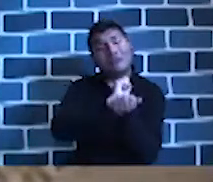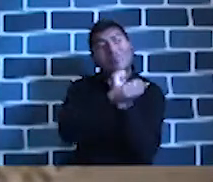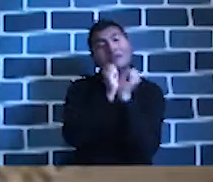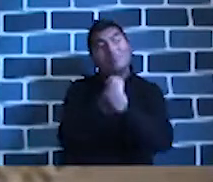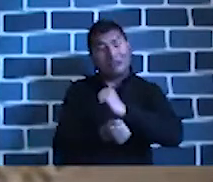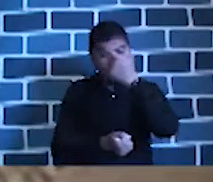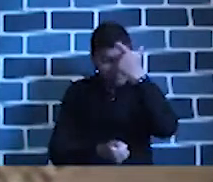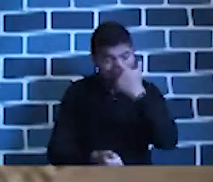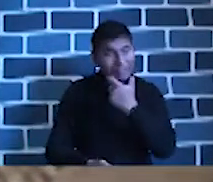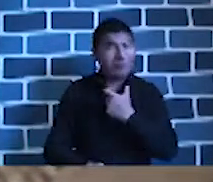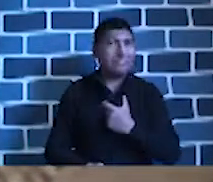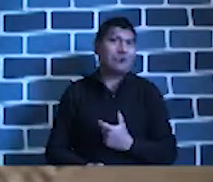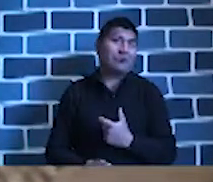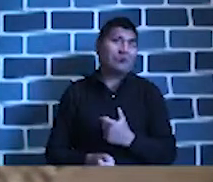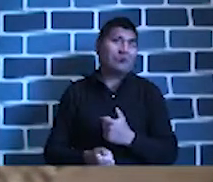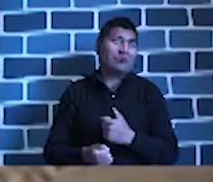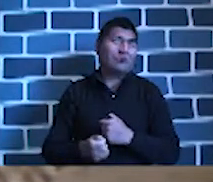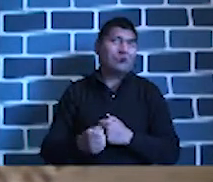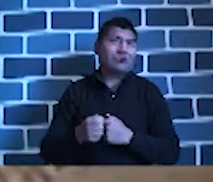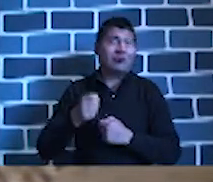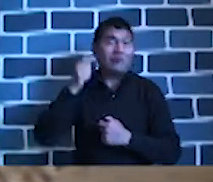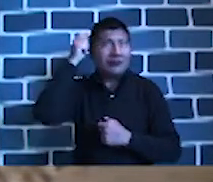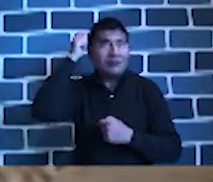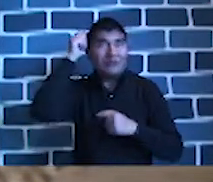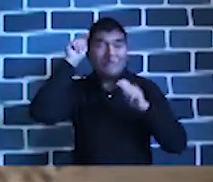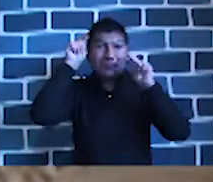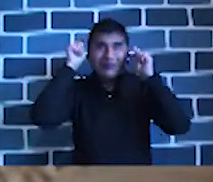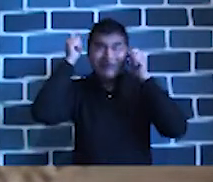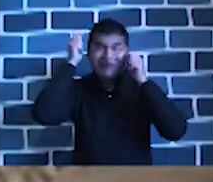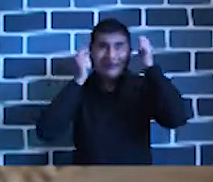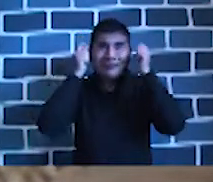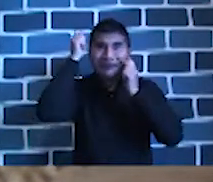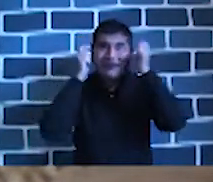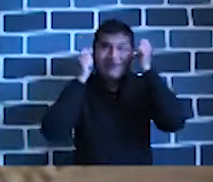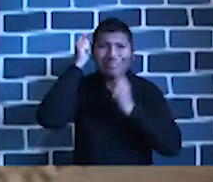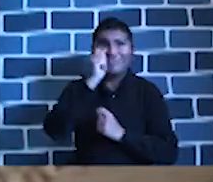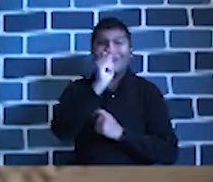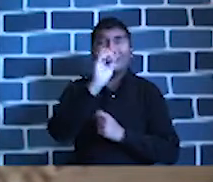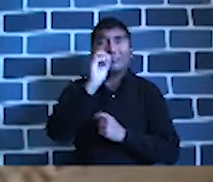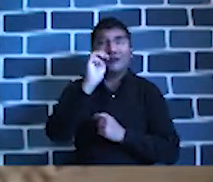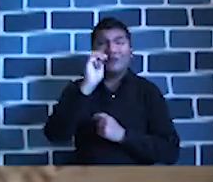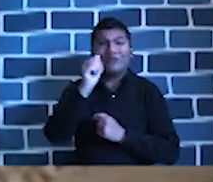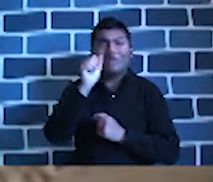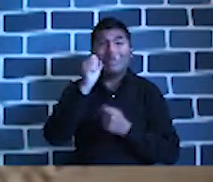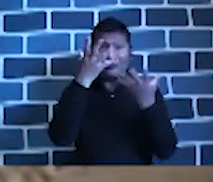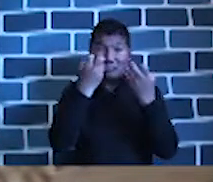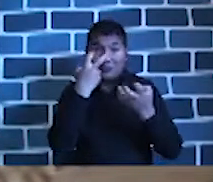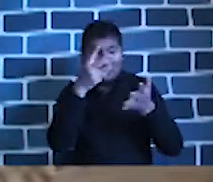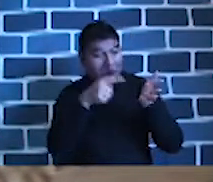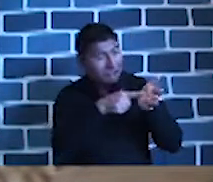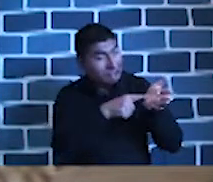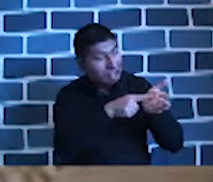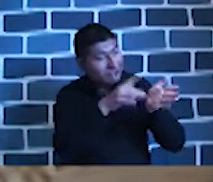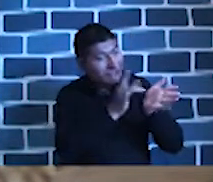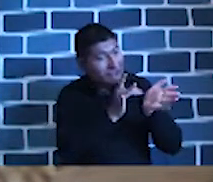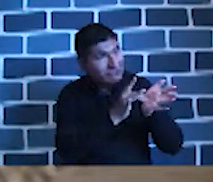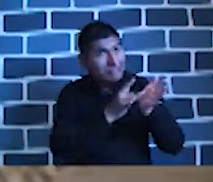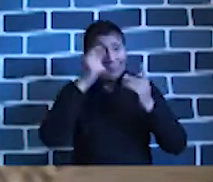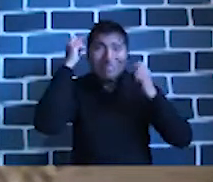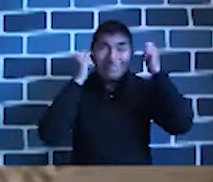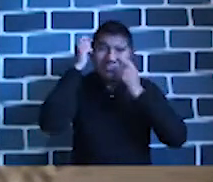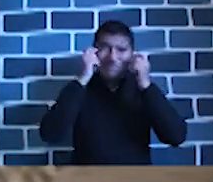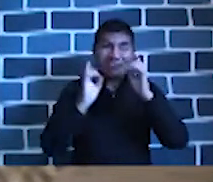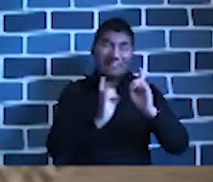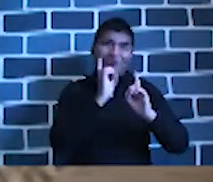convertirnos del Tomás, el apóstol incrédulo que quiere ver las llagas, al Tomás